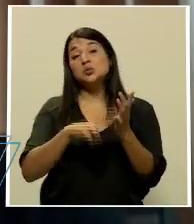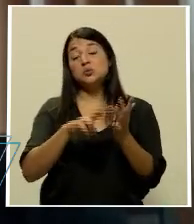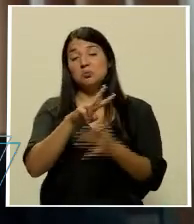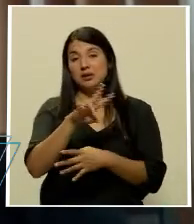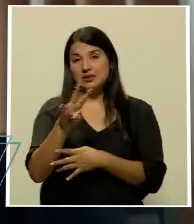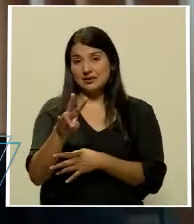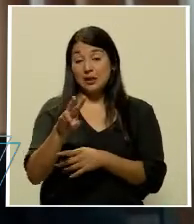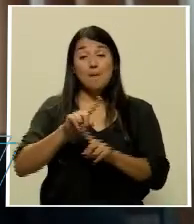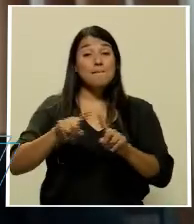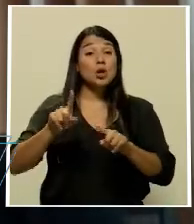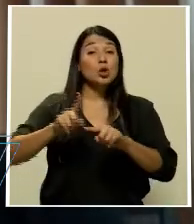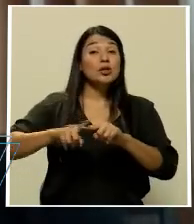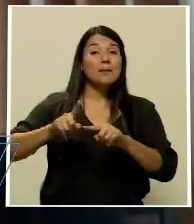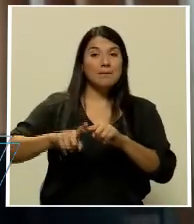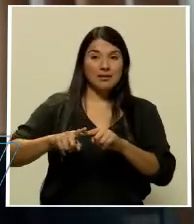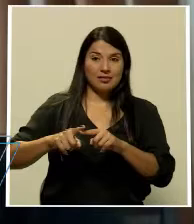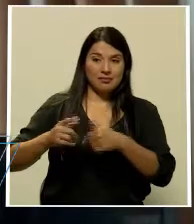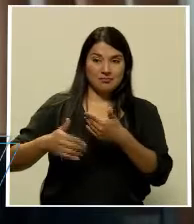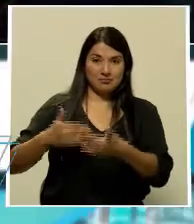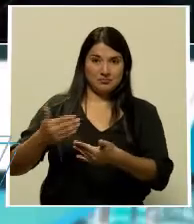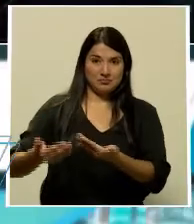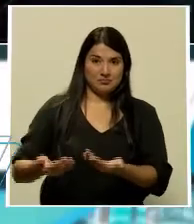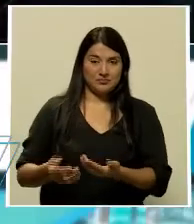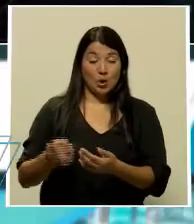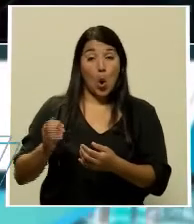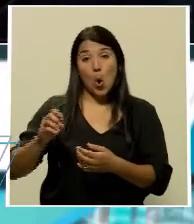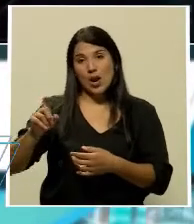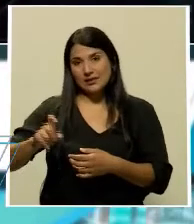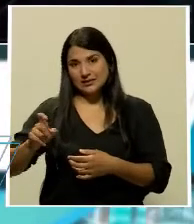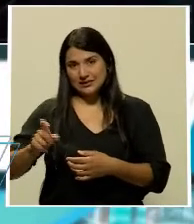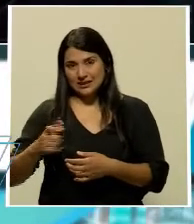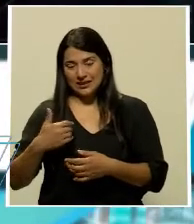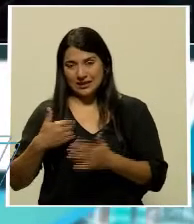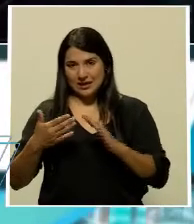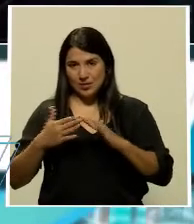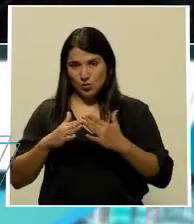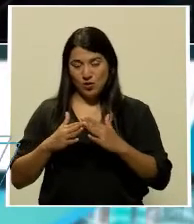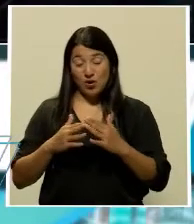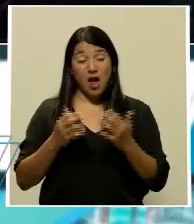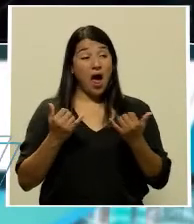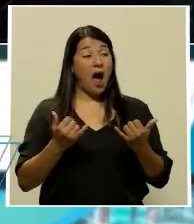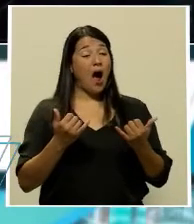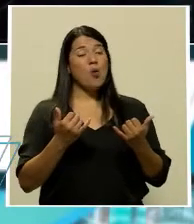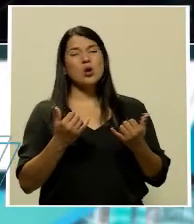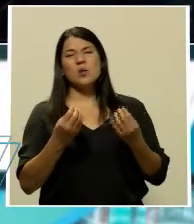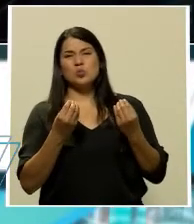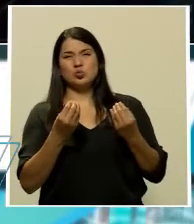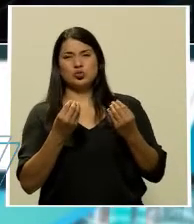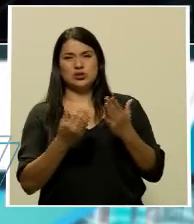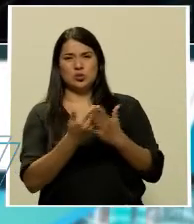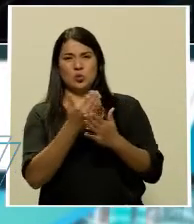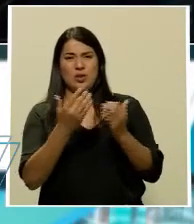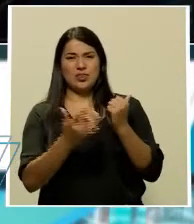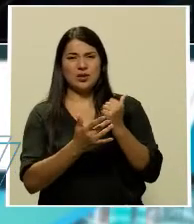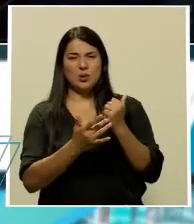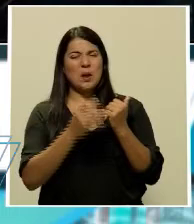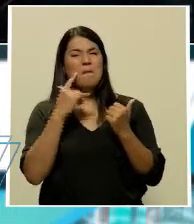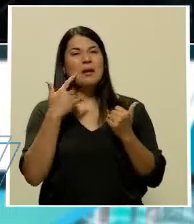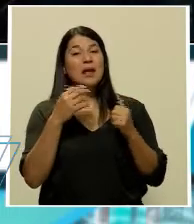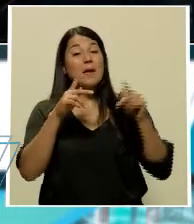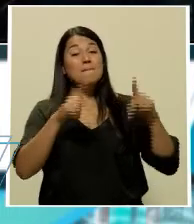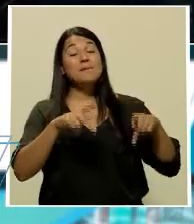mucho del comportamiento de la demanda. Hoy existen muchas tecnologías para que las